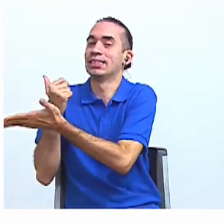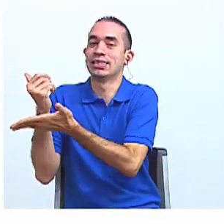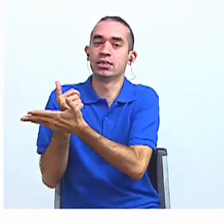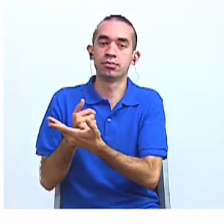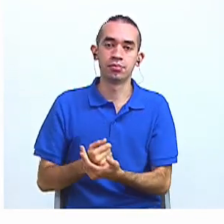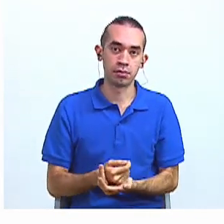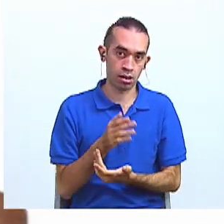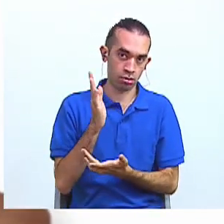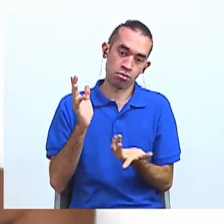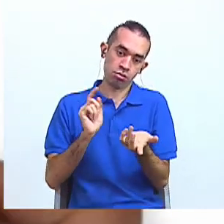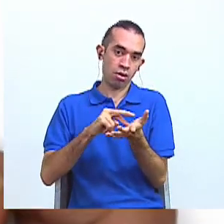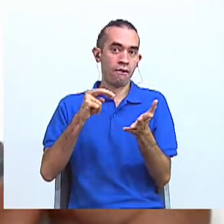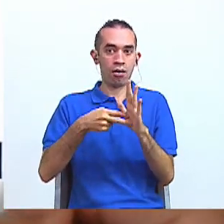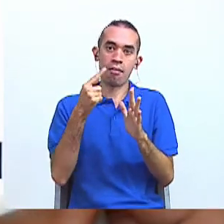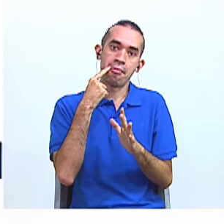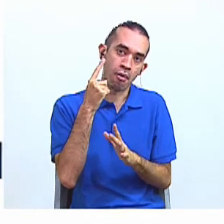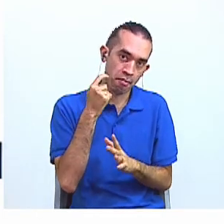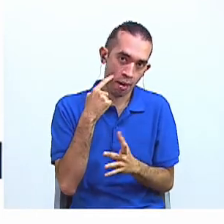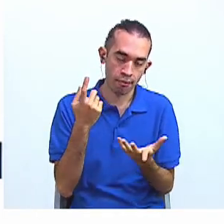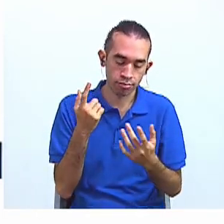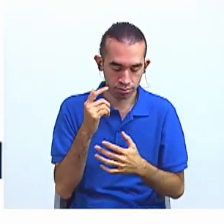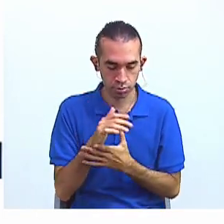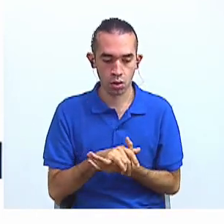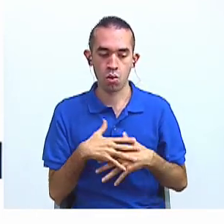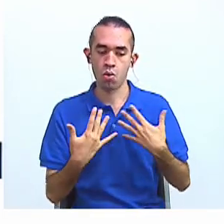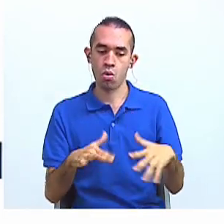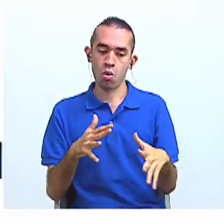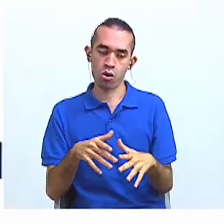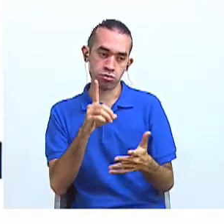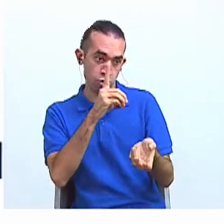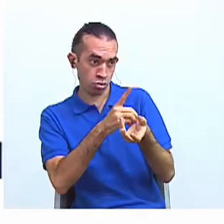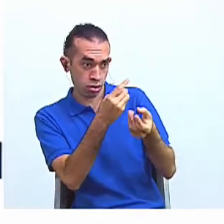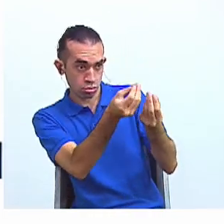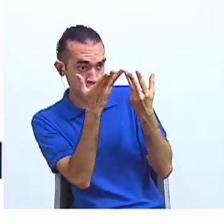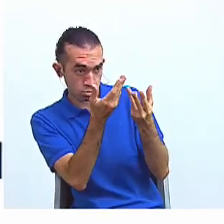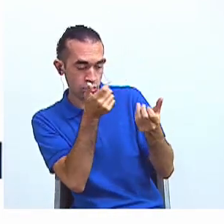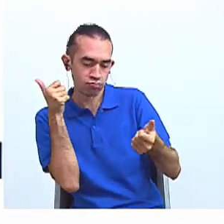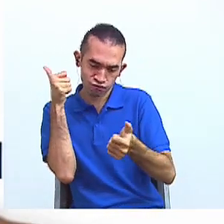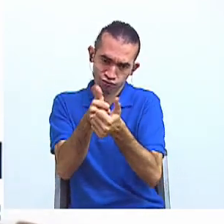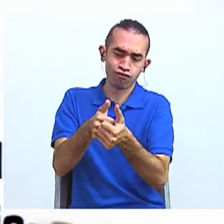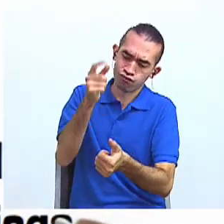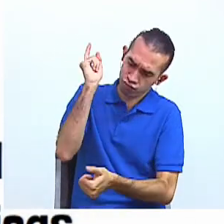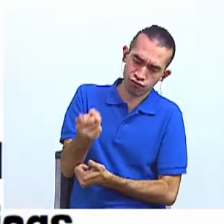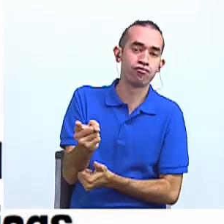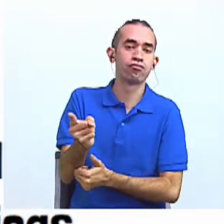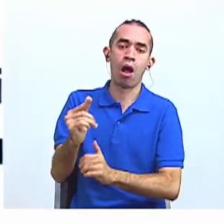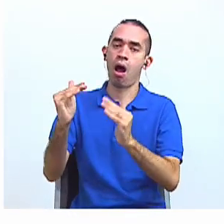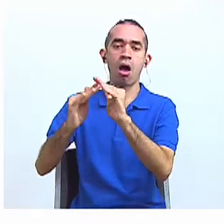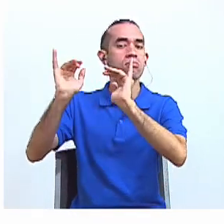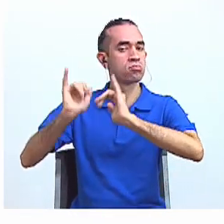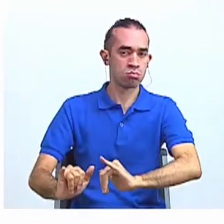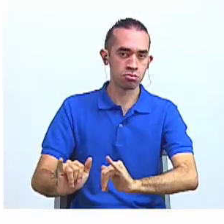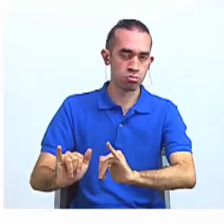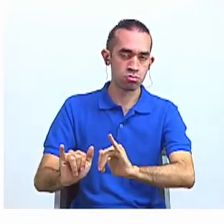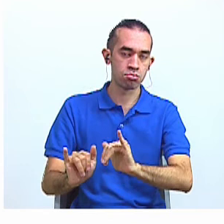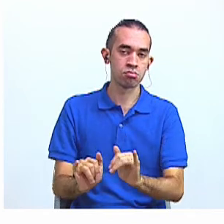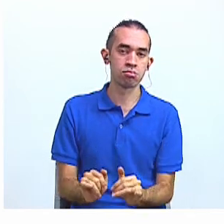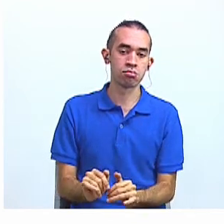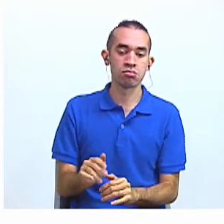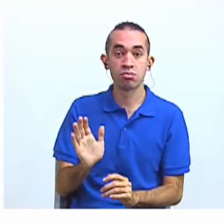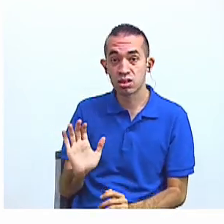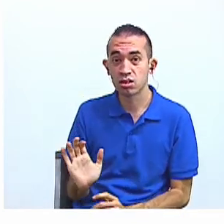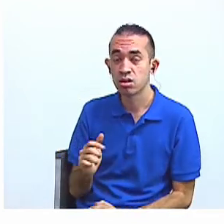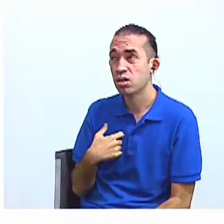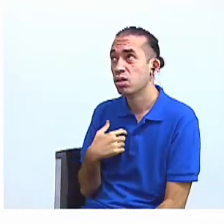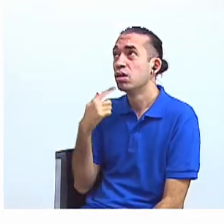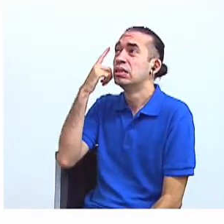padre preocupado por la salud del niño, tomará al pie de la letra las indicaciones médicas. Sin embargo, Amal sueña